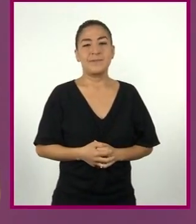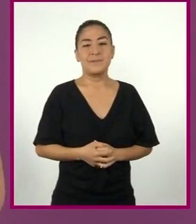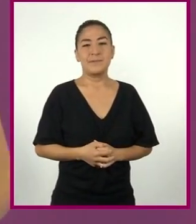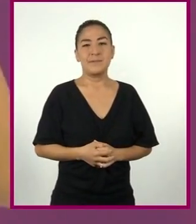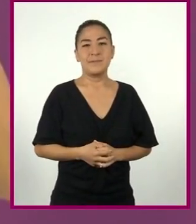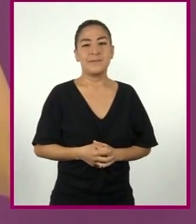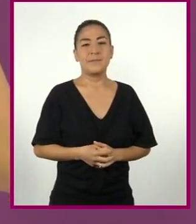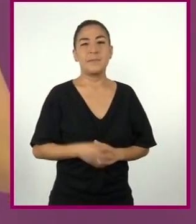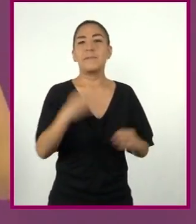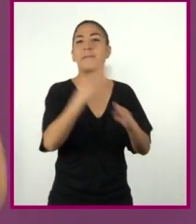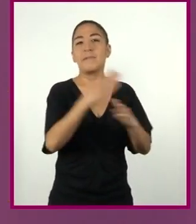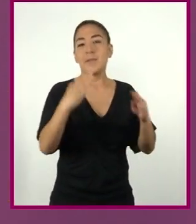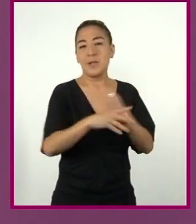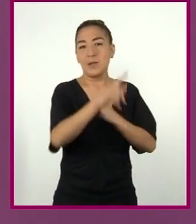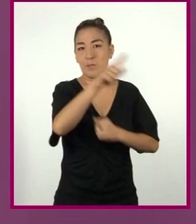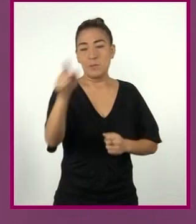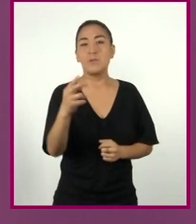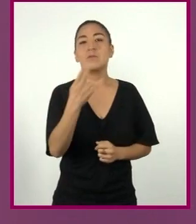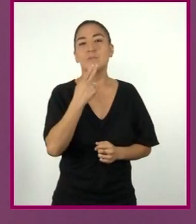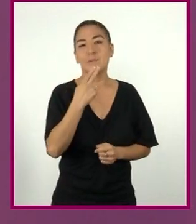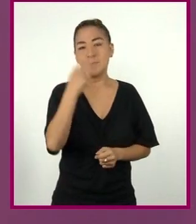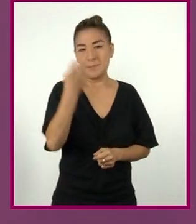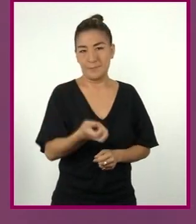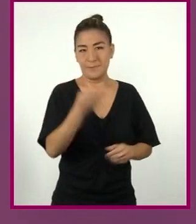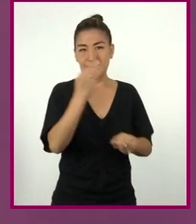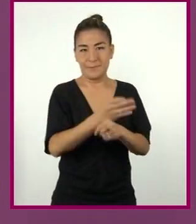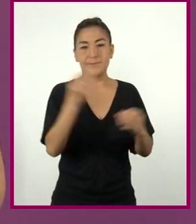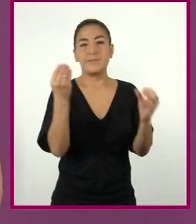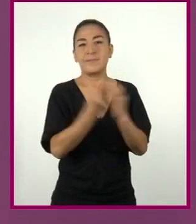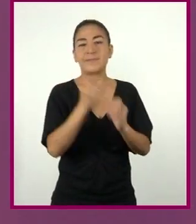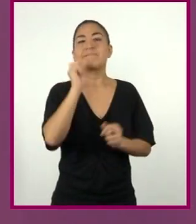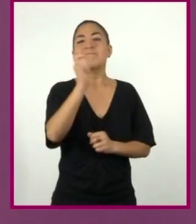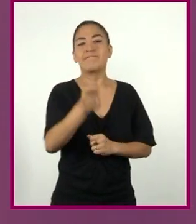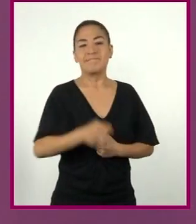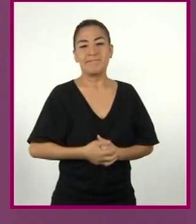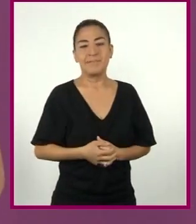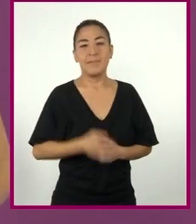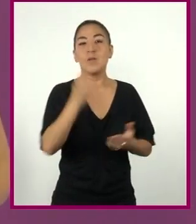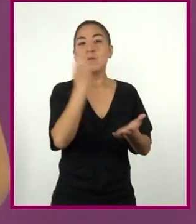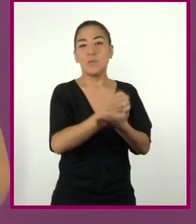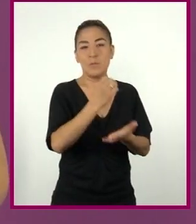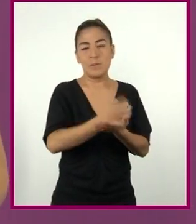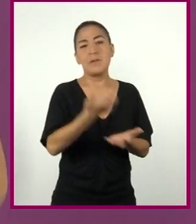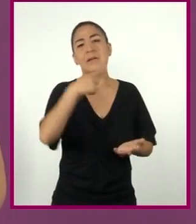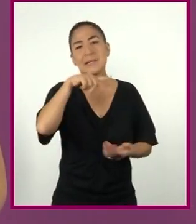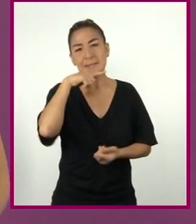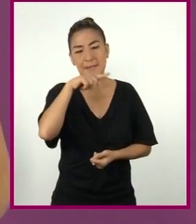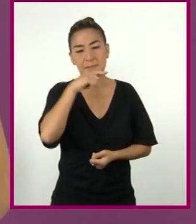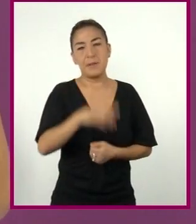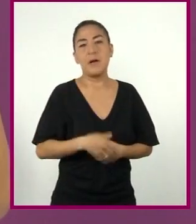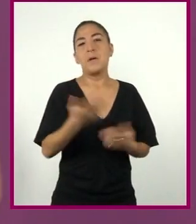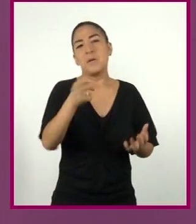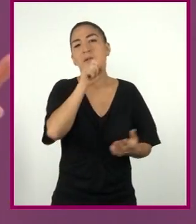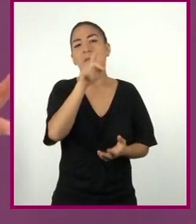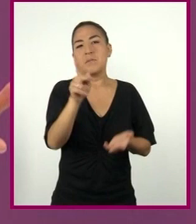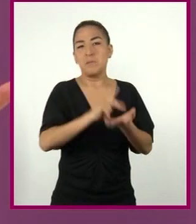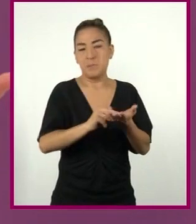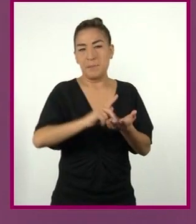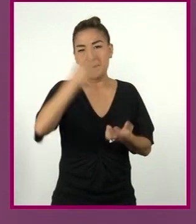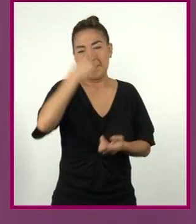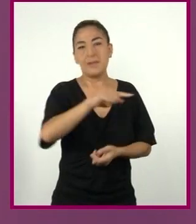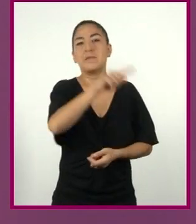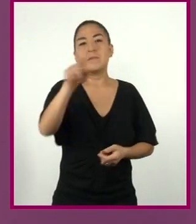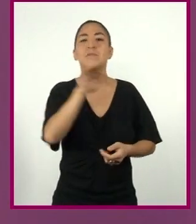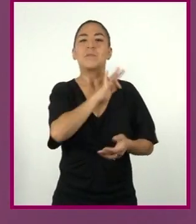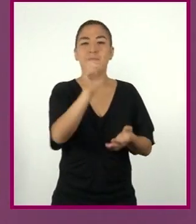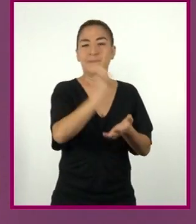Los materiales que van a necesitar para esta sesión son cuaderno y lápiz o bolígrafo para que